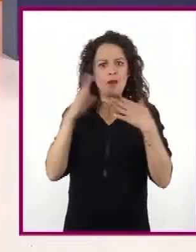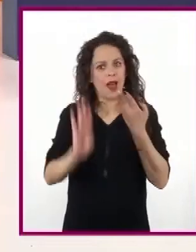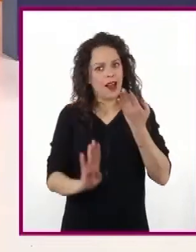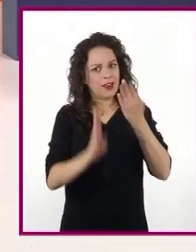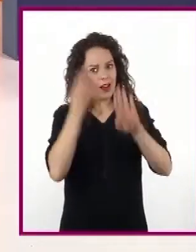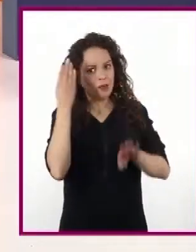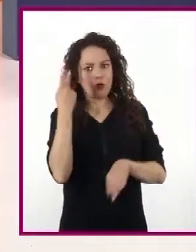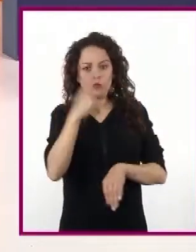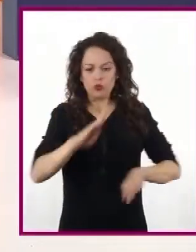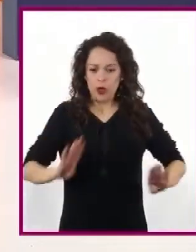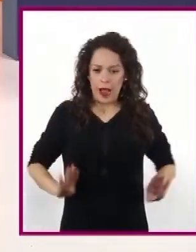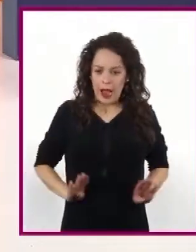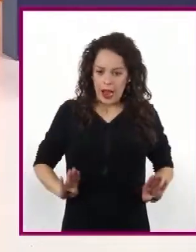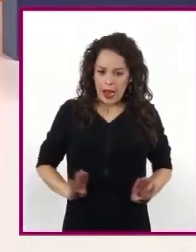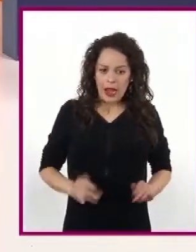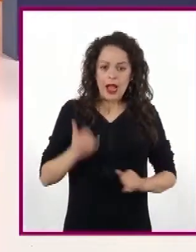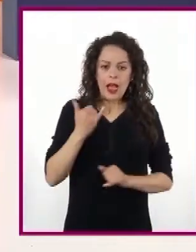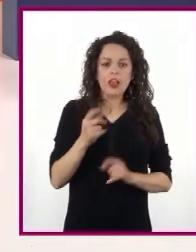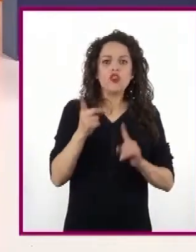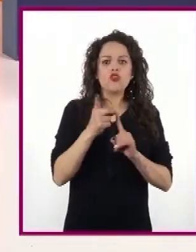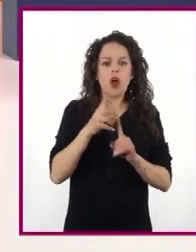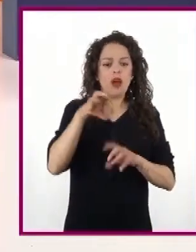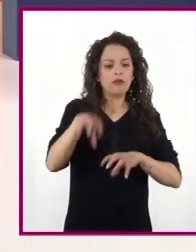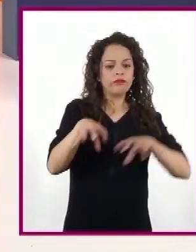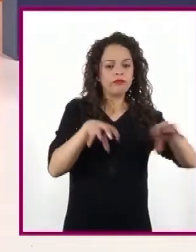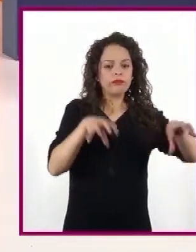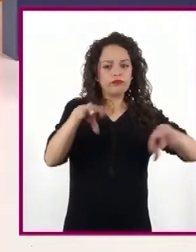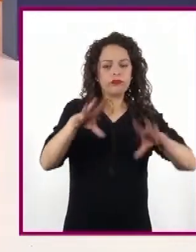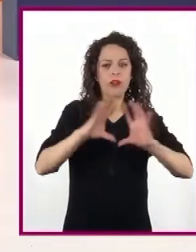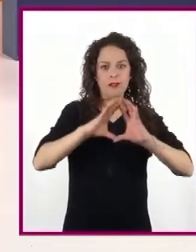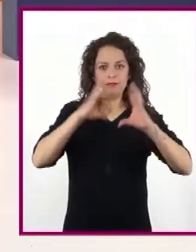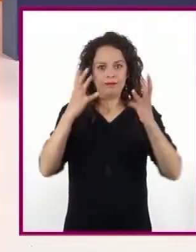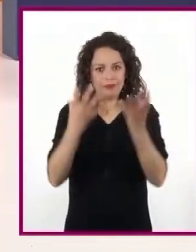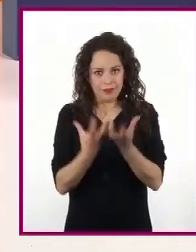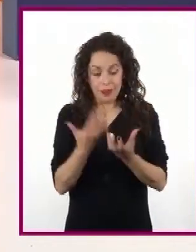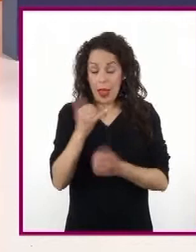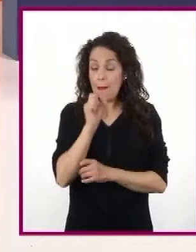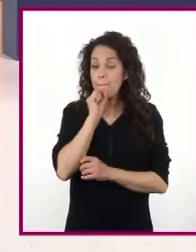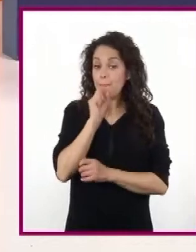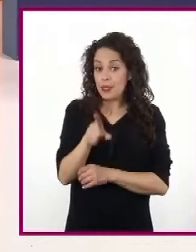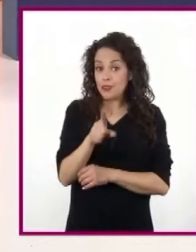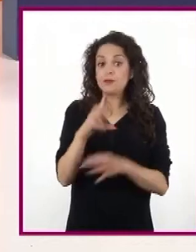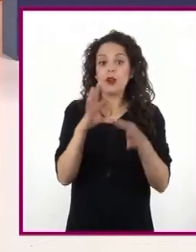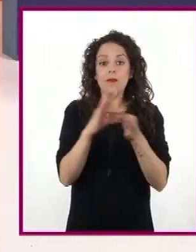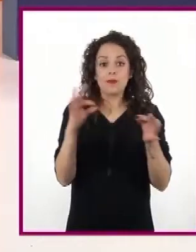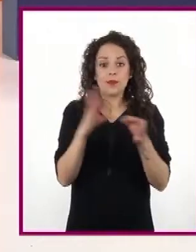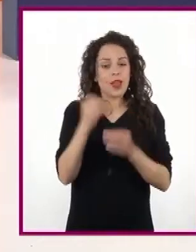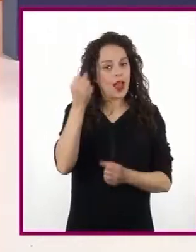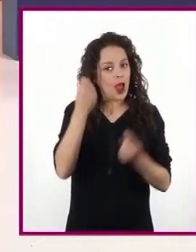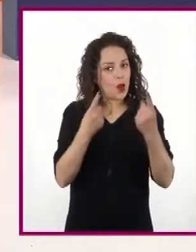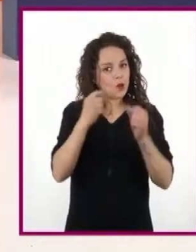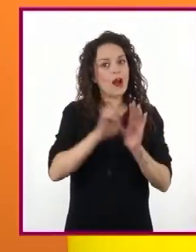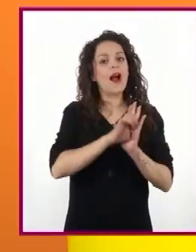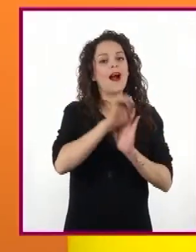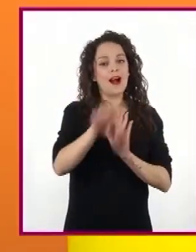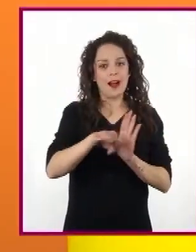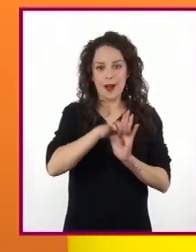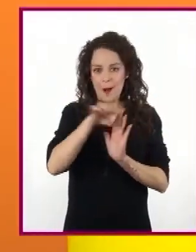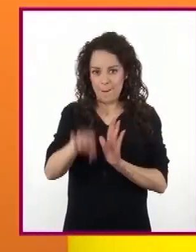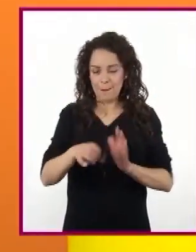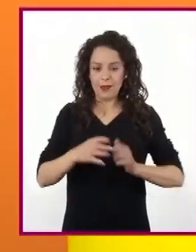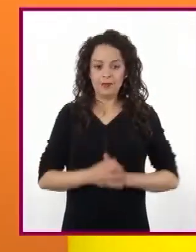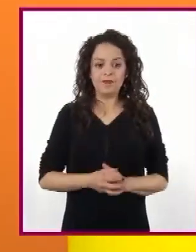y la distribución que tienen en la Tierra. Para ello explicaremos también algunos ejemplos.